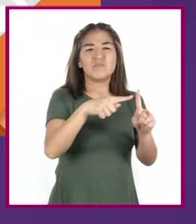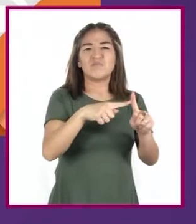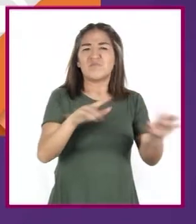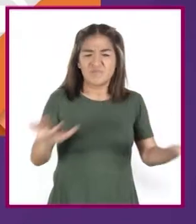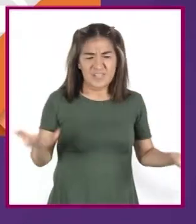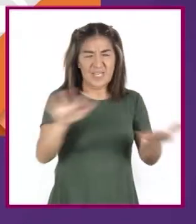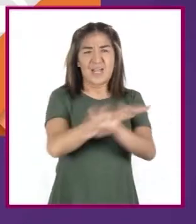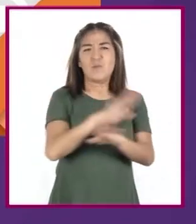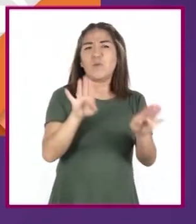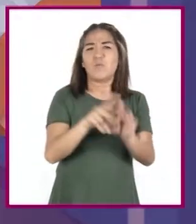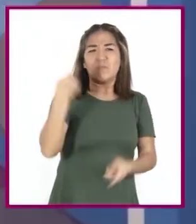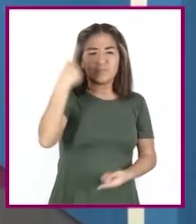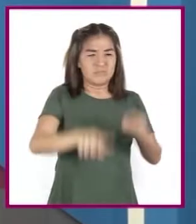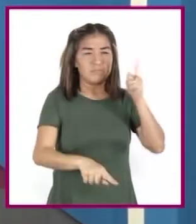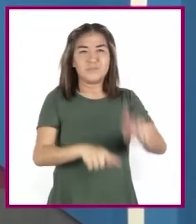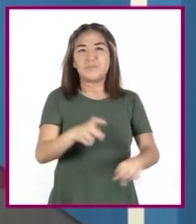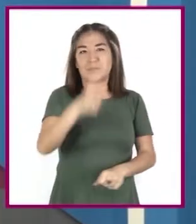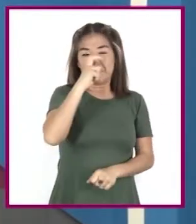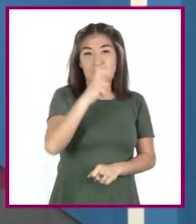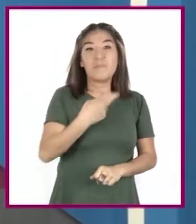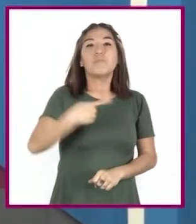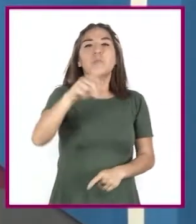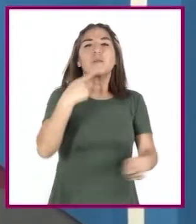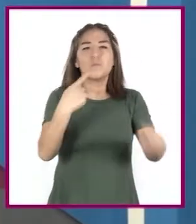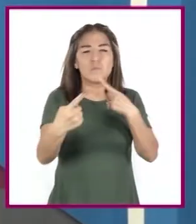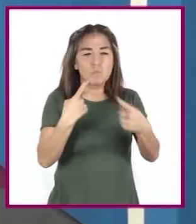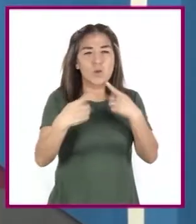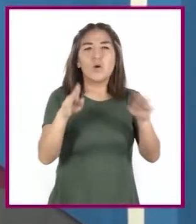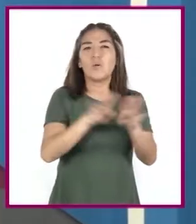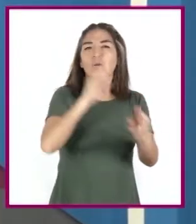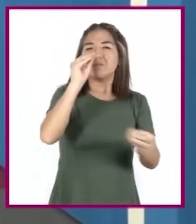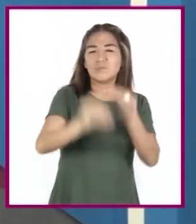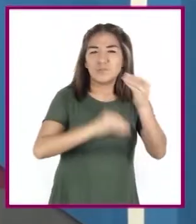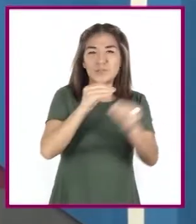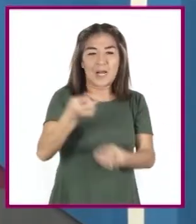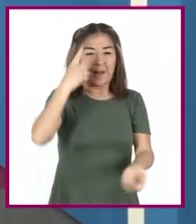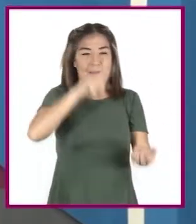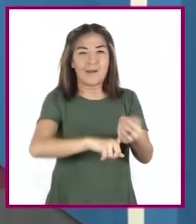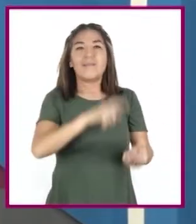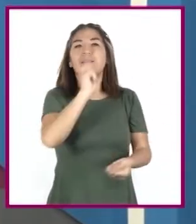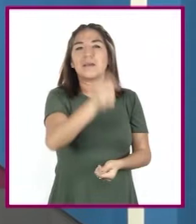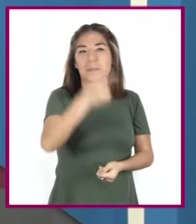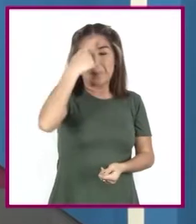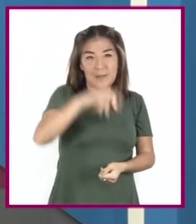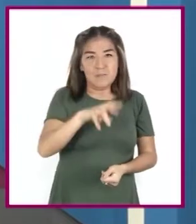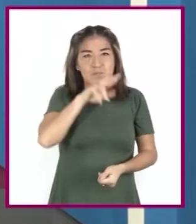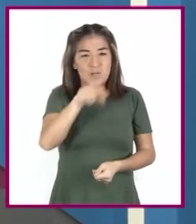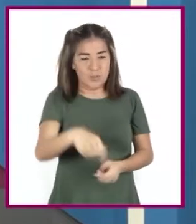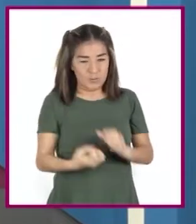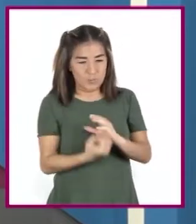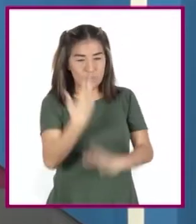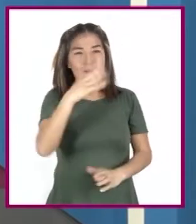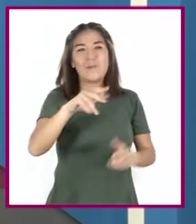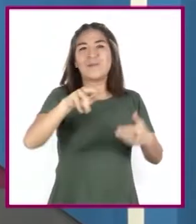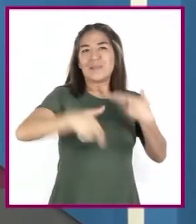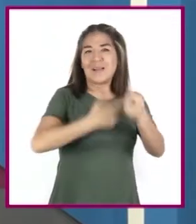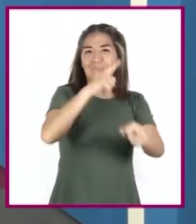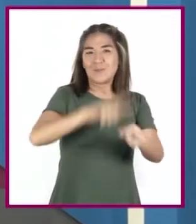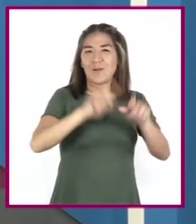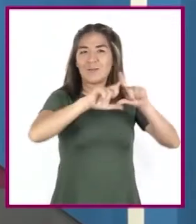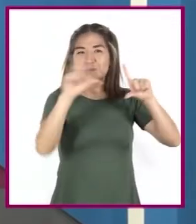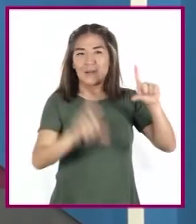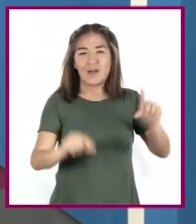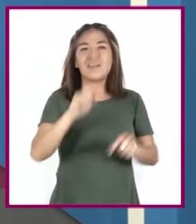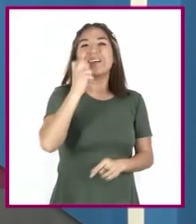dictador. Sin embargo, los debates y disputas en torno a lo que podría ser mejor para el bien nacional provocó que